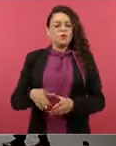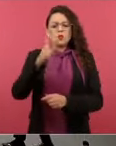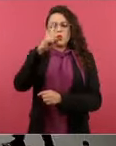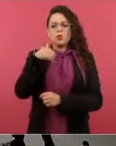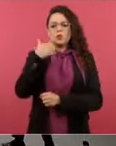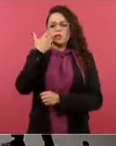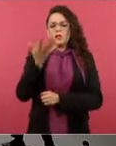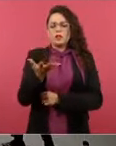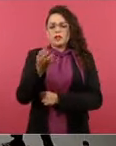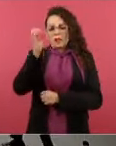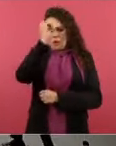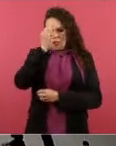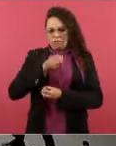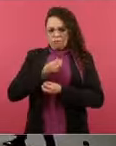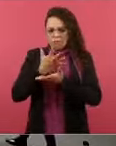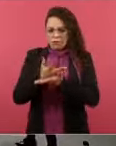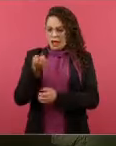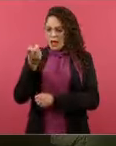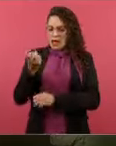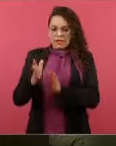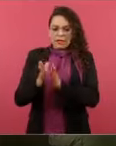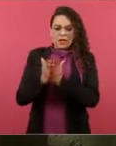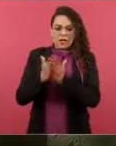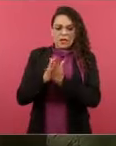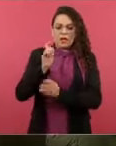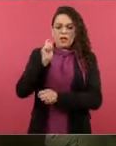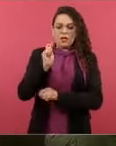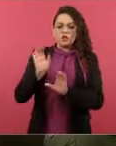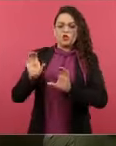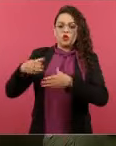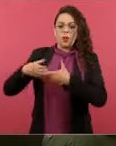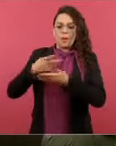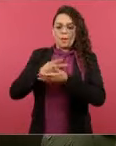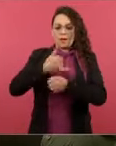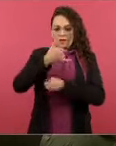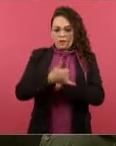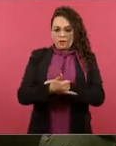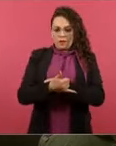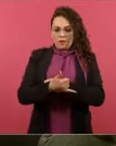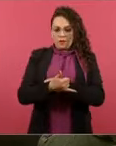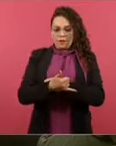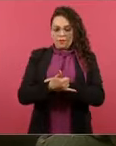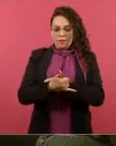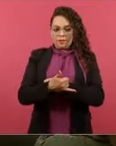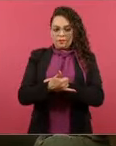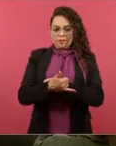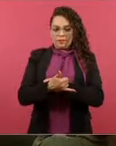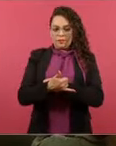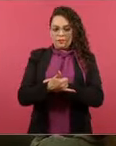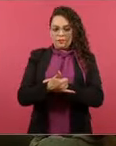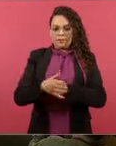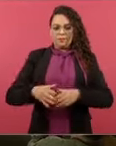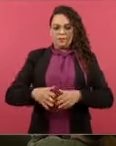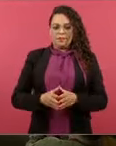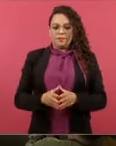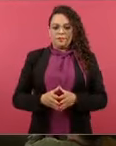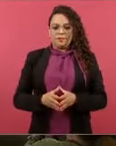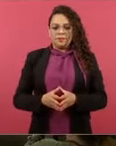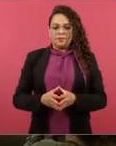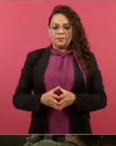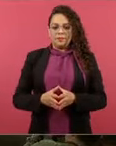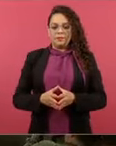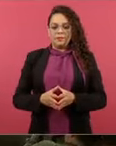comentario. Aquí está el libro de proyectos comunitarios. Siempre cuando empezamos un campo, esta imagen. Quiero